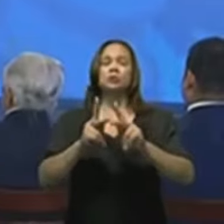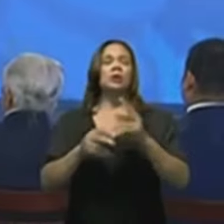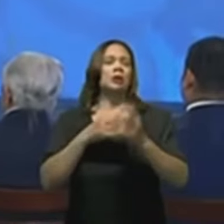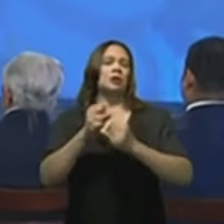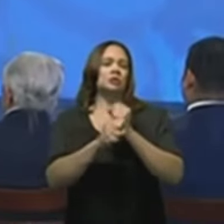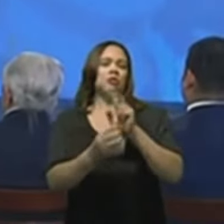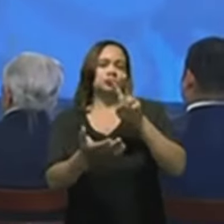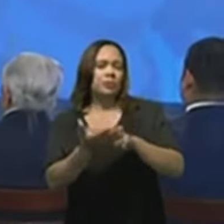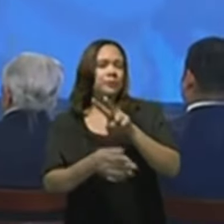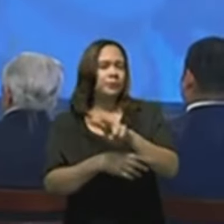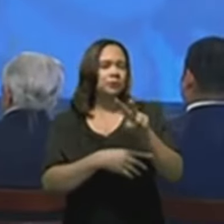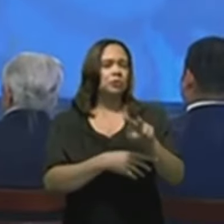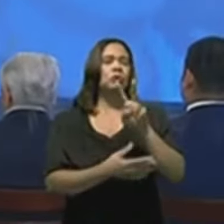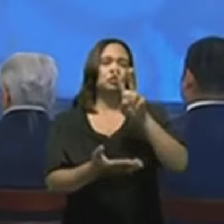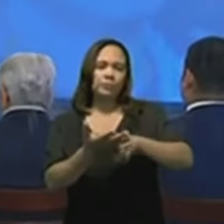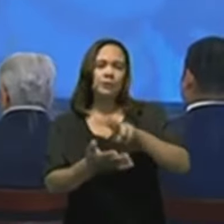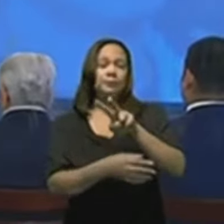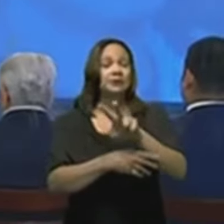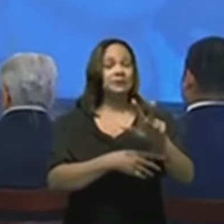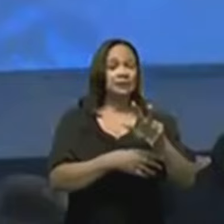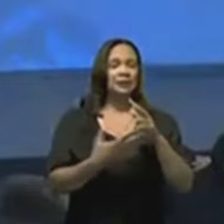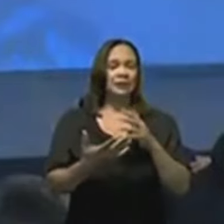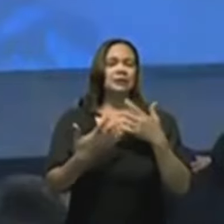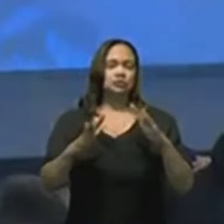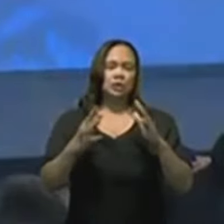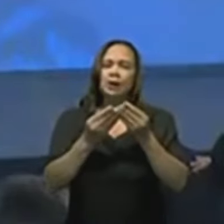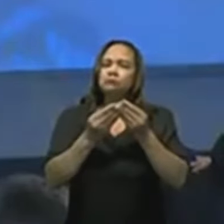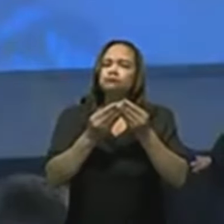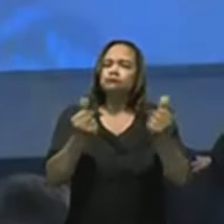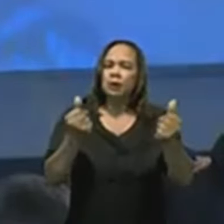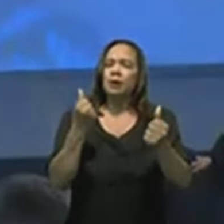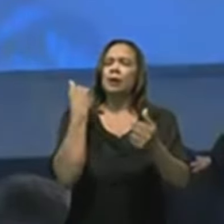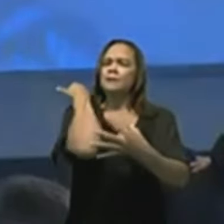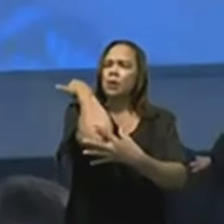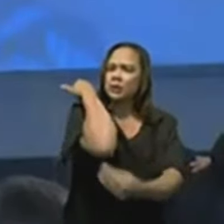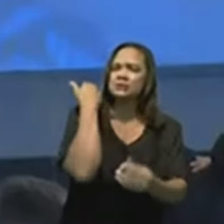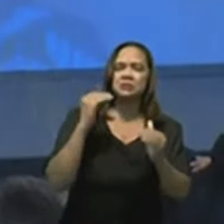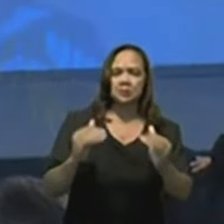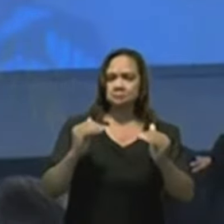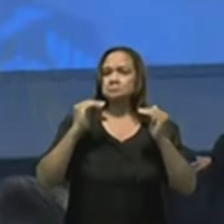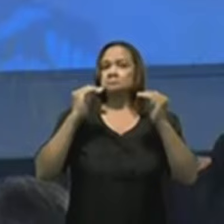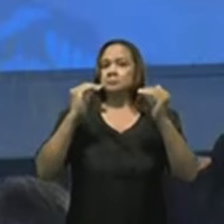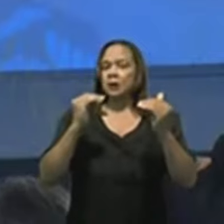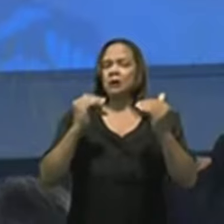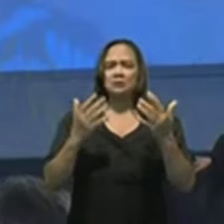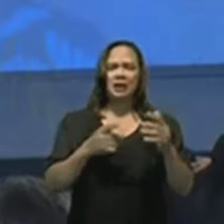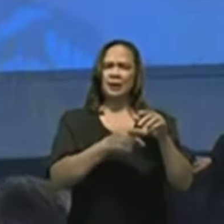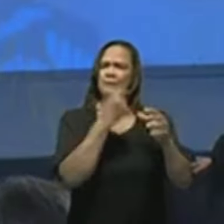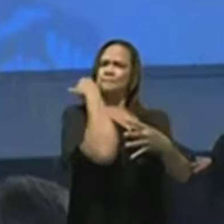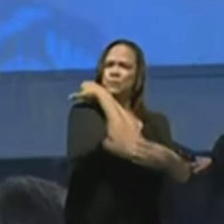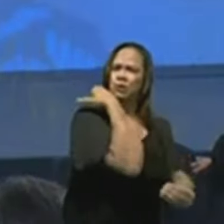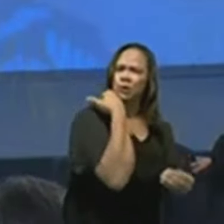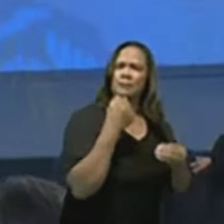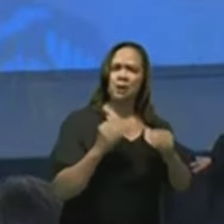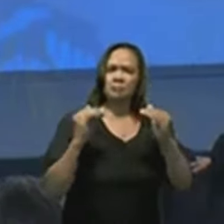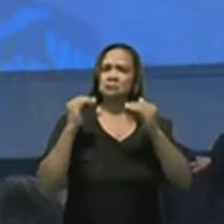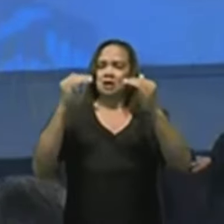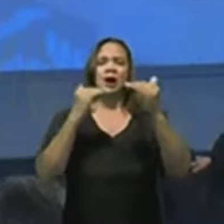uno de ellos no eh de recibir algunos 850 lo que fuese eso fue